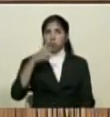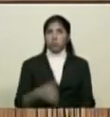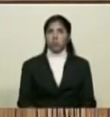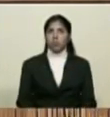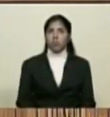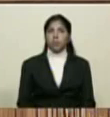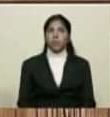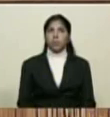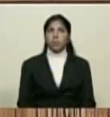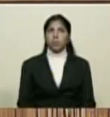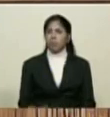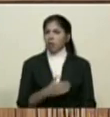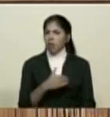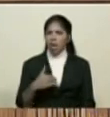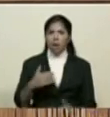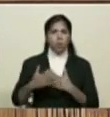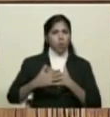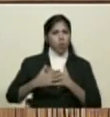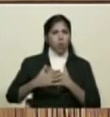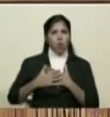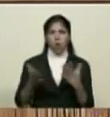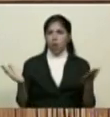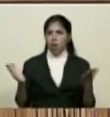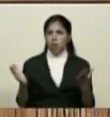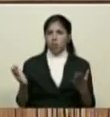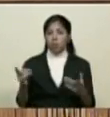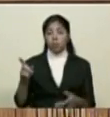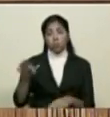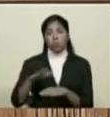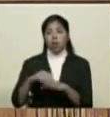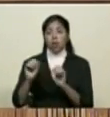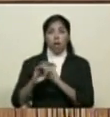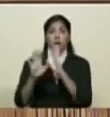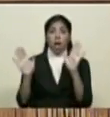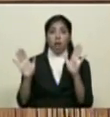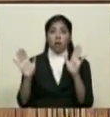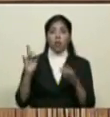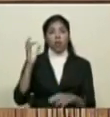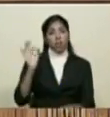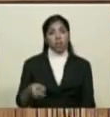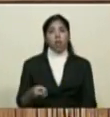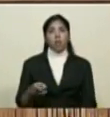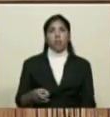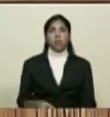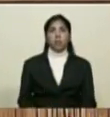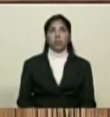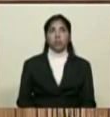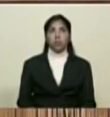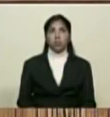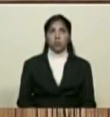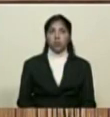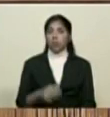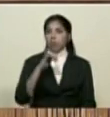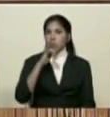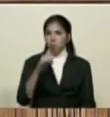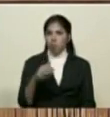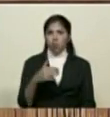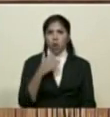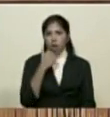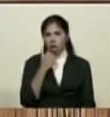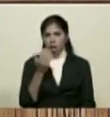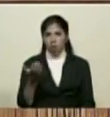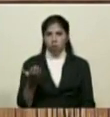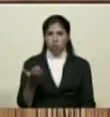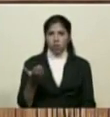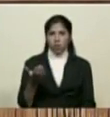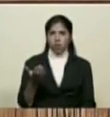que deseamos realizar una colaboración, dejando en claro que los términos, condiciones, formas, procedimientos, informaciones requeridas y plazos